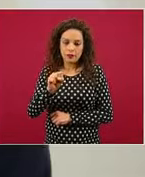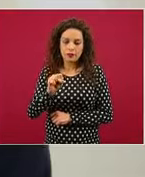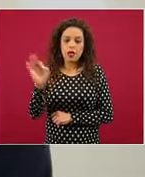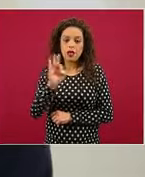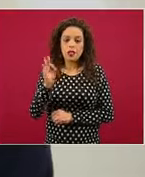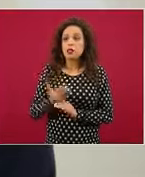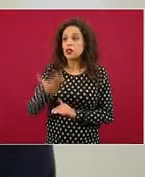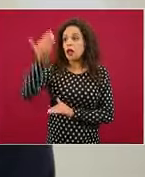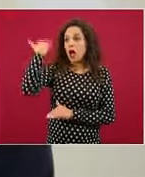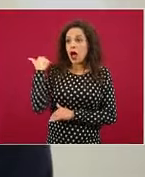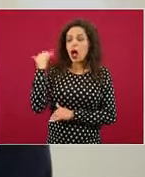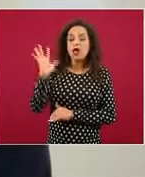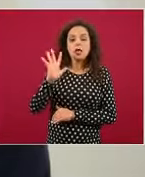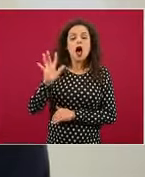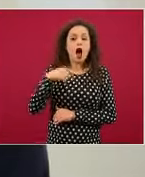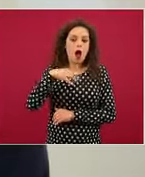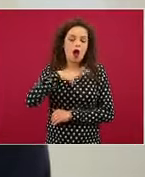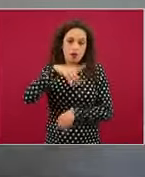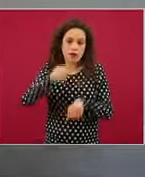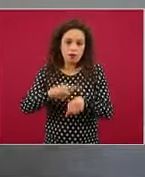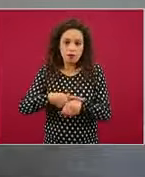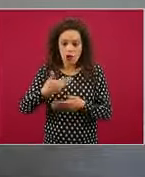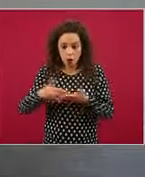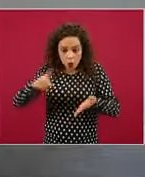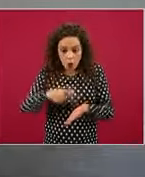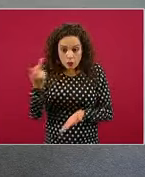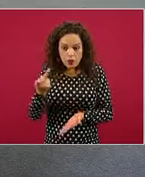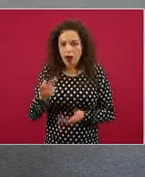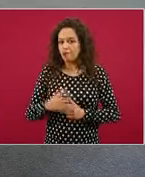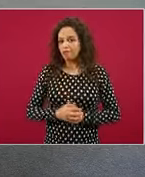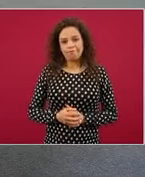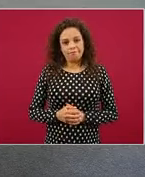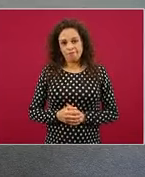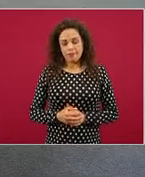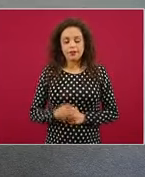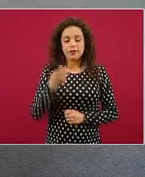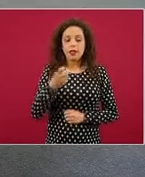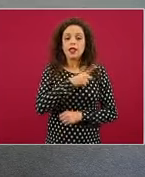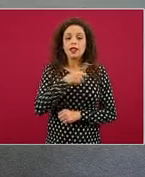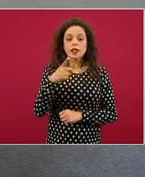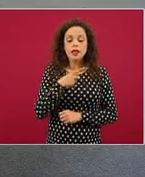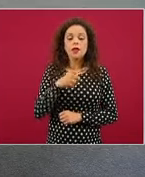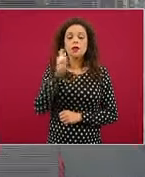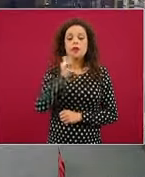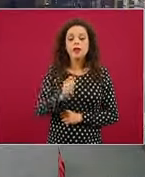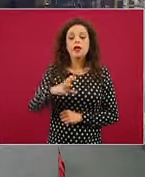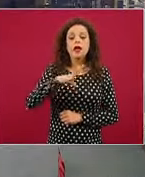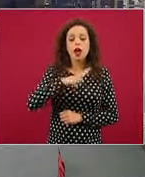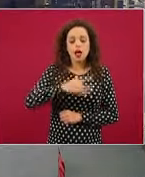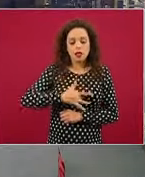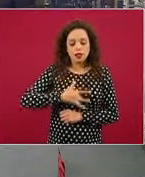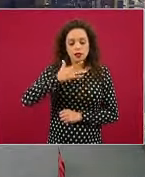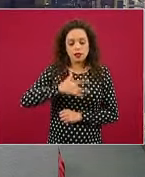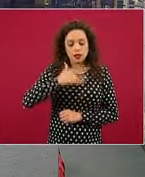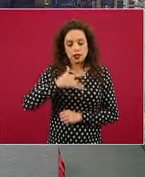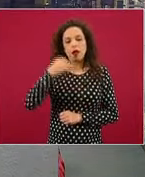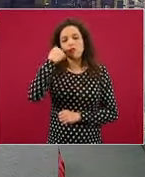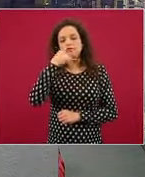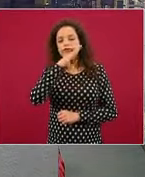me dio. Entonces, en un segundo evento, también debo de haber tenido signos y síntomas de la enfermedad, debo de haber